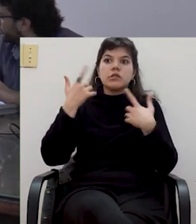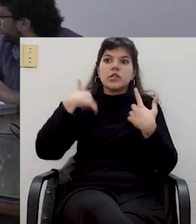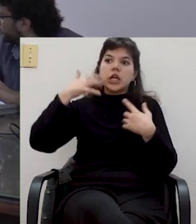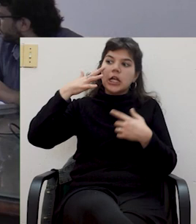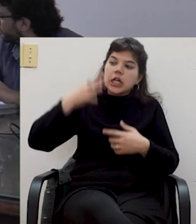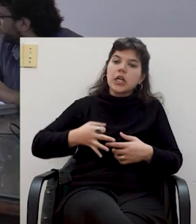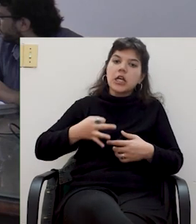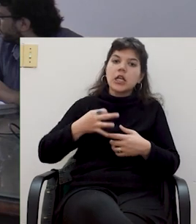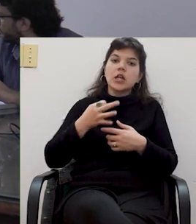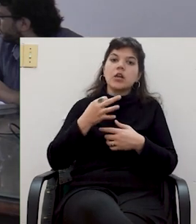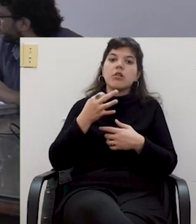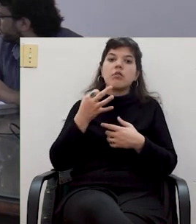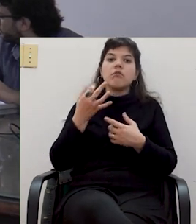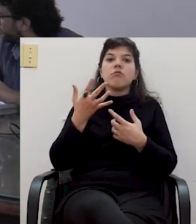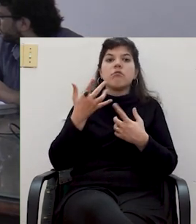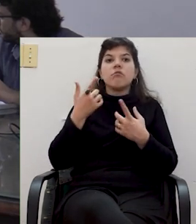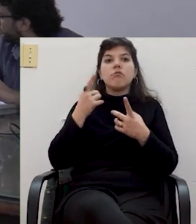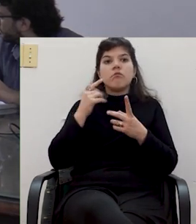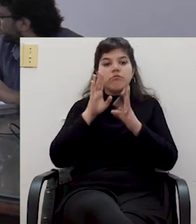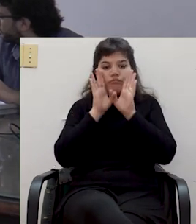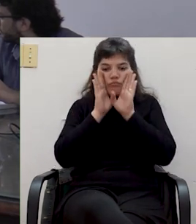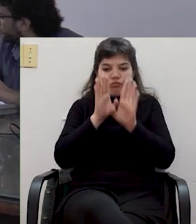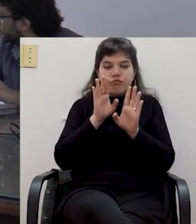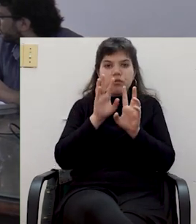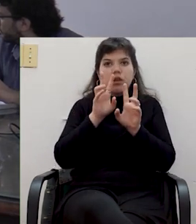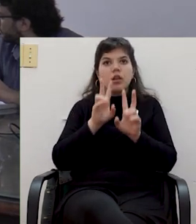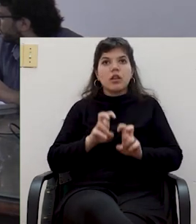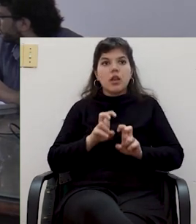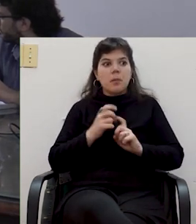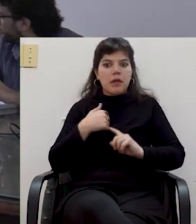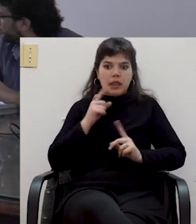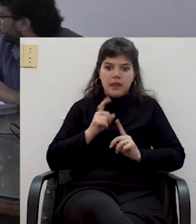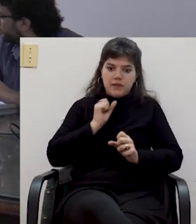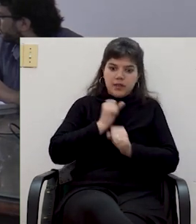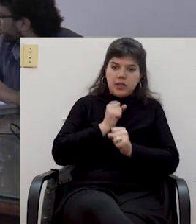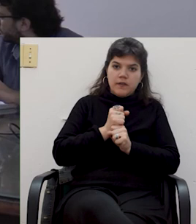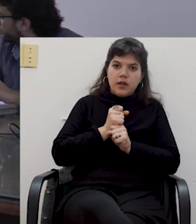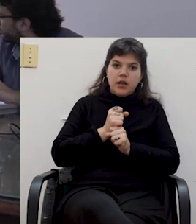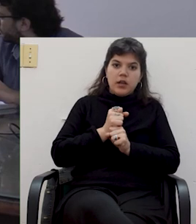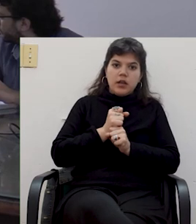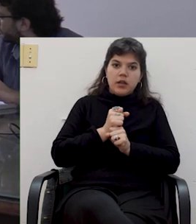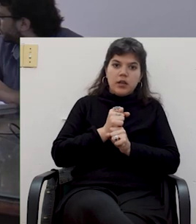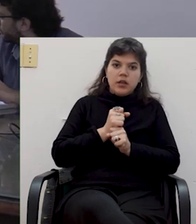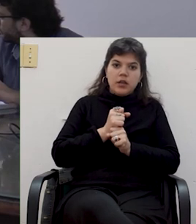que es una tensión sobre la que tenemos que trabajar, en la que